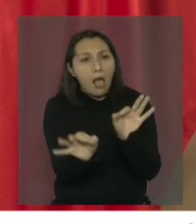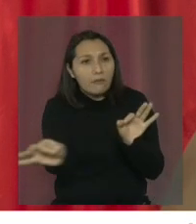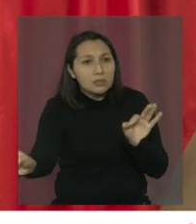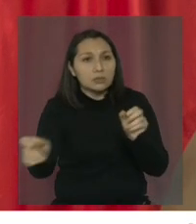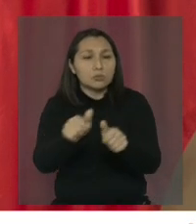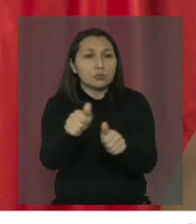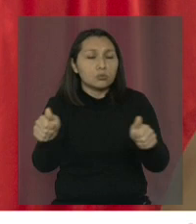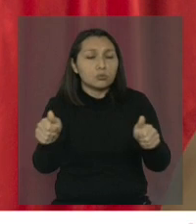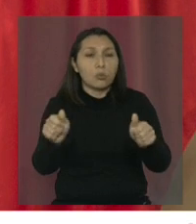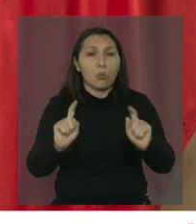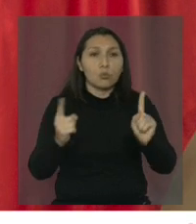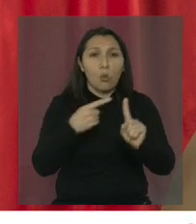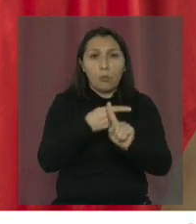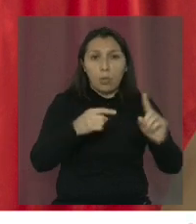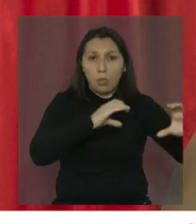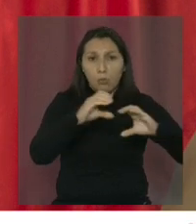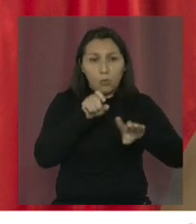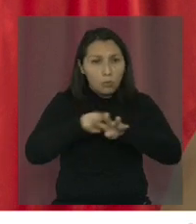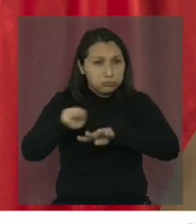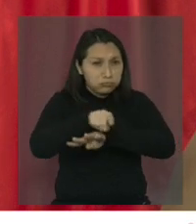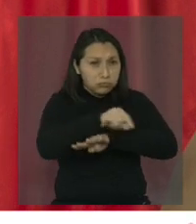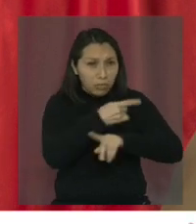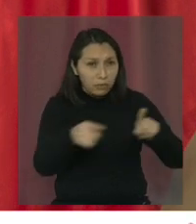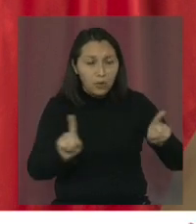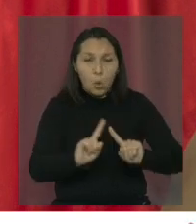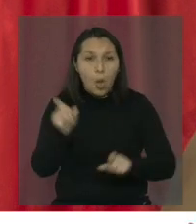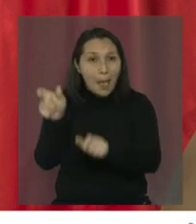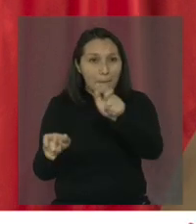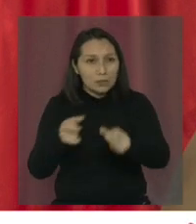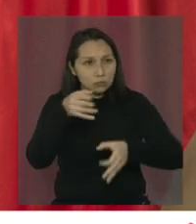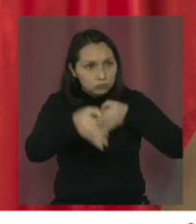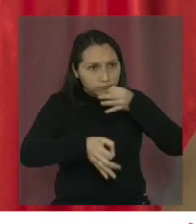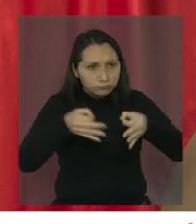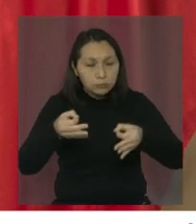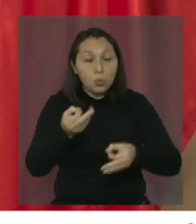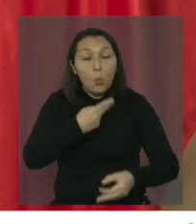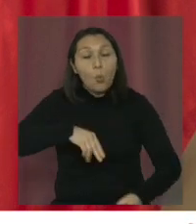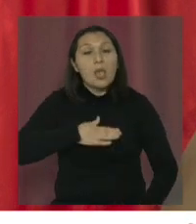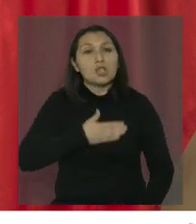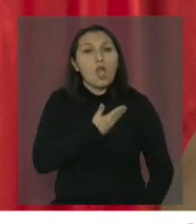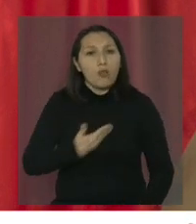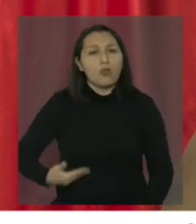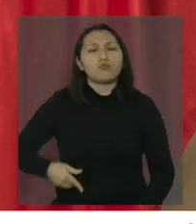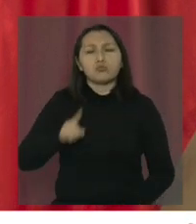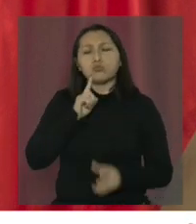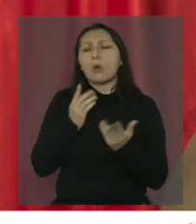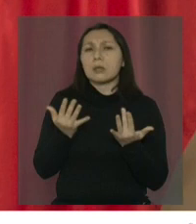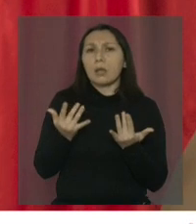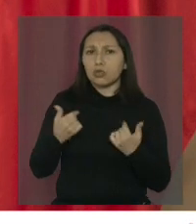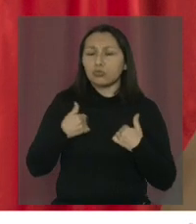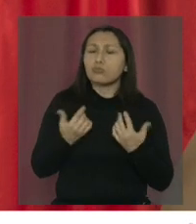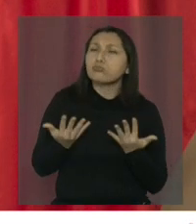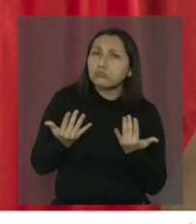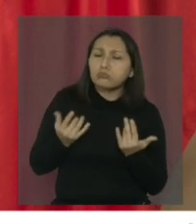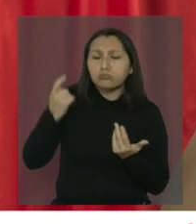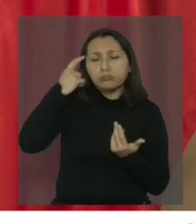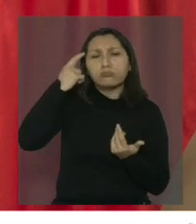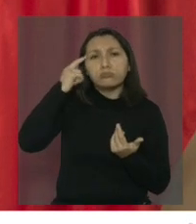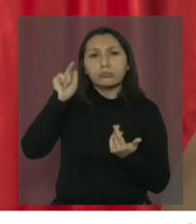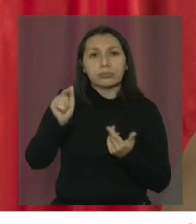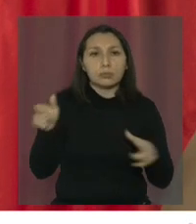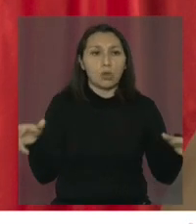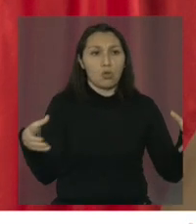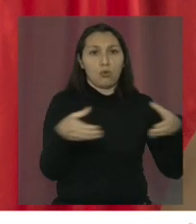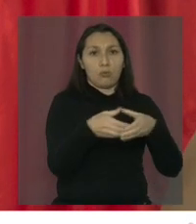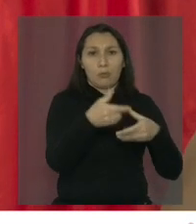no solamente a los medios de comunicación sino que a la gente que nuestro gobierno está esperanzado yo estoy muy esperanzada el comité político